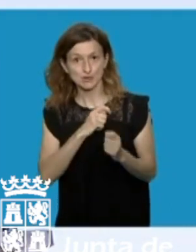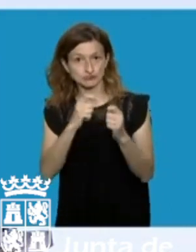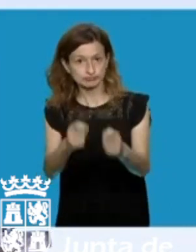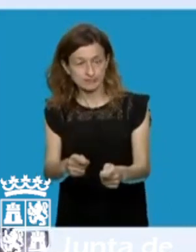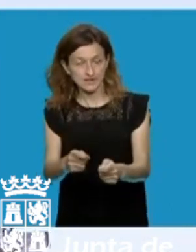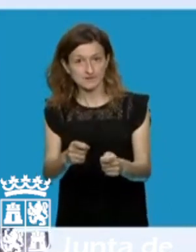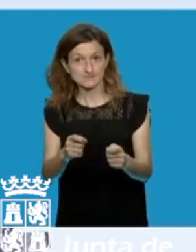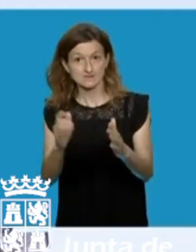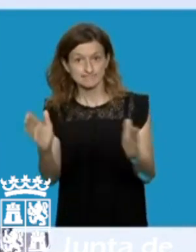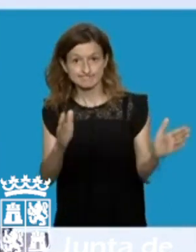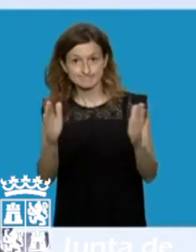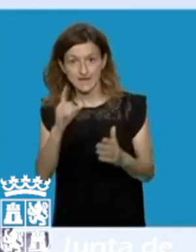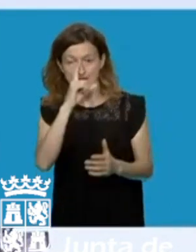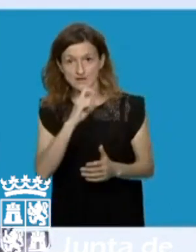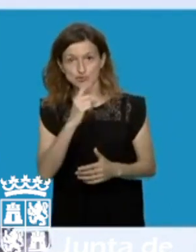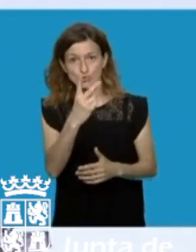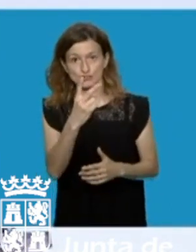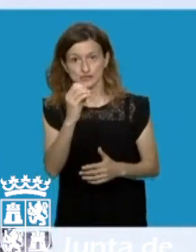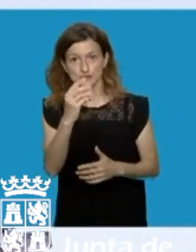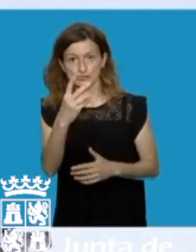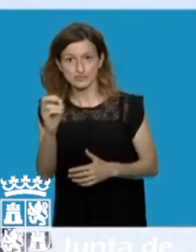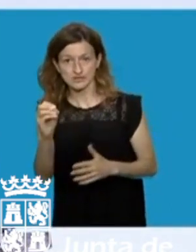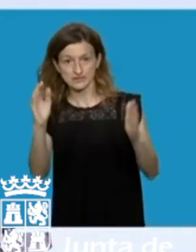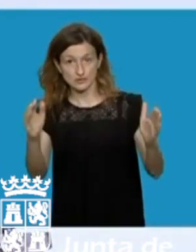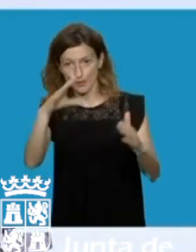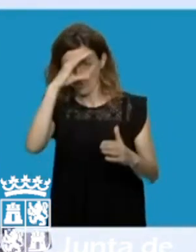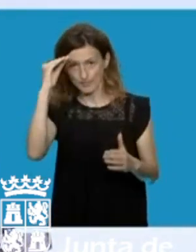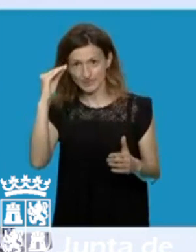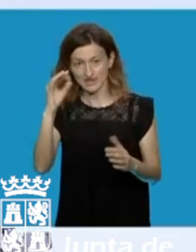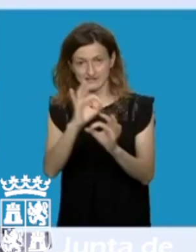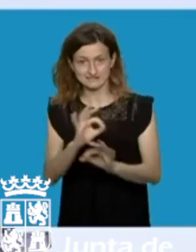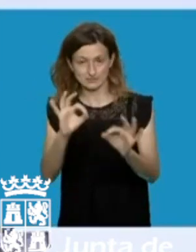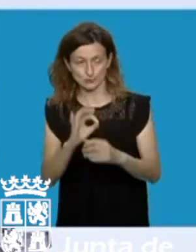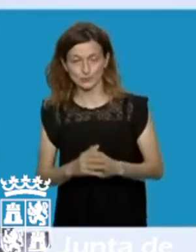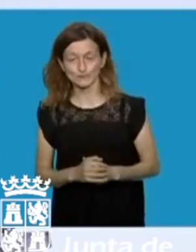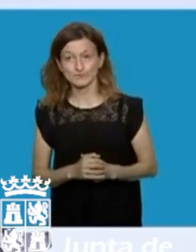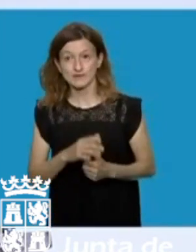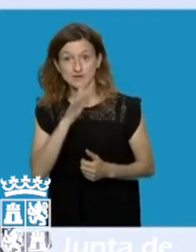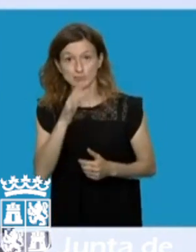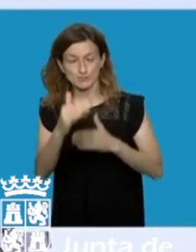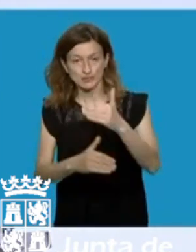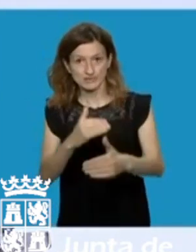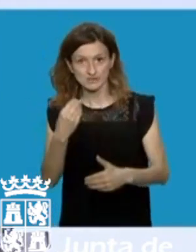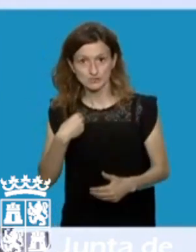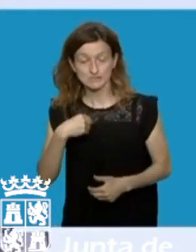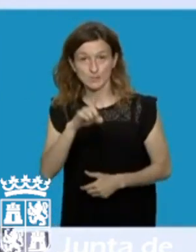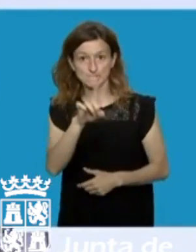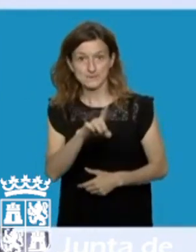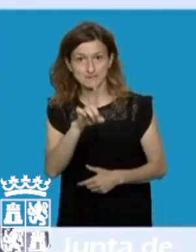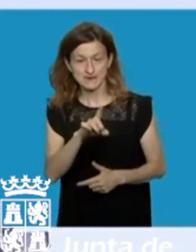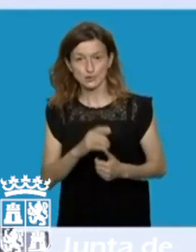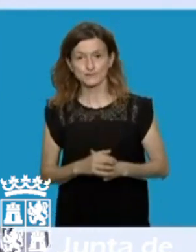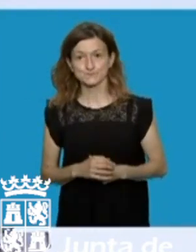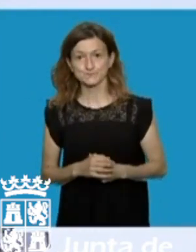galardones correspondientes al año 2020, un año que seguro no vamos a olvidar ninguno de nosotros, y lo hacemos con el mismo procedimiento, el primero de los